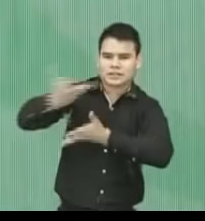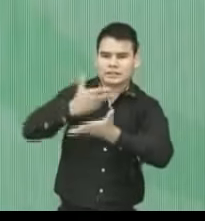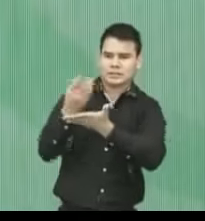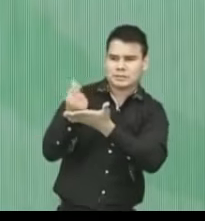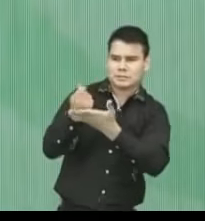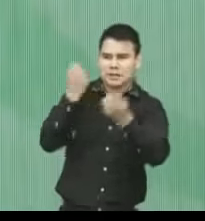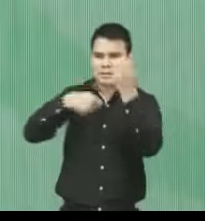inversionistas